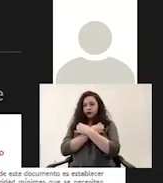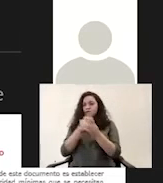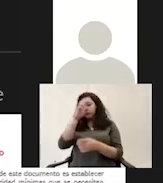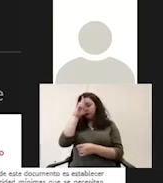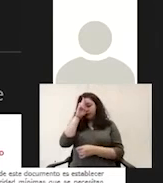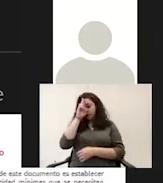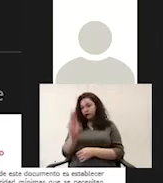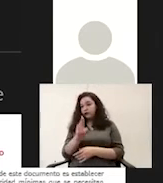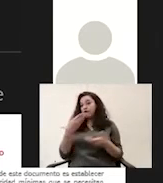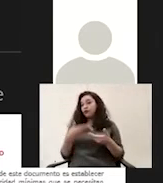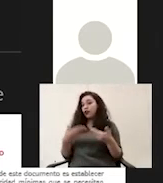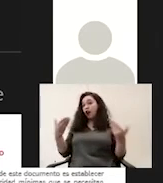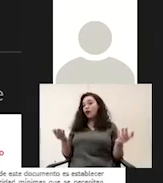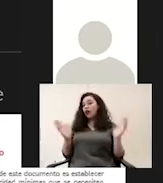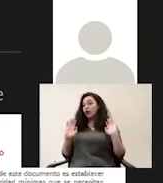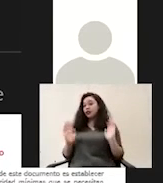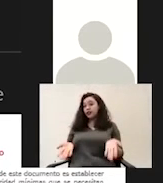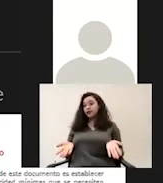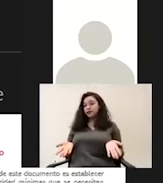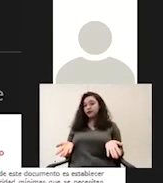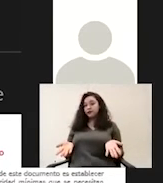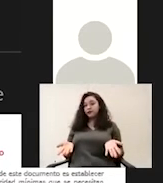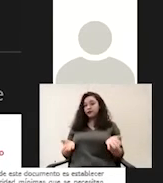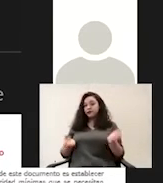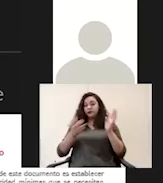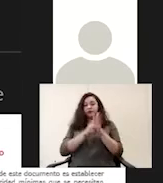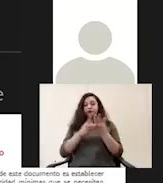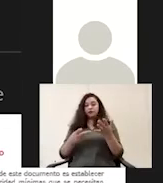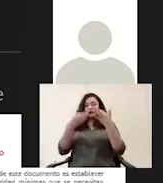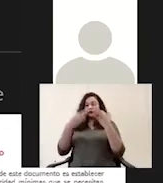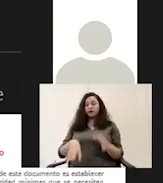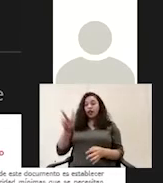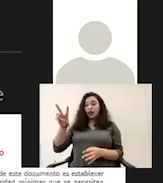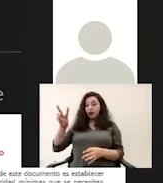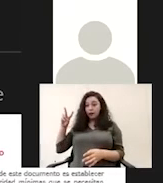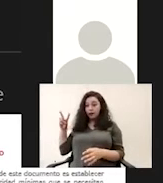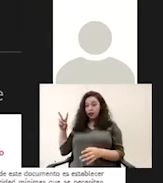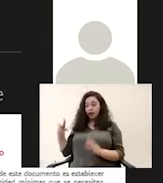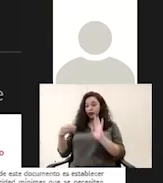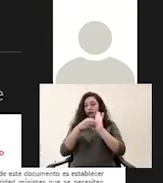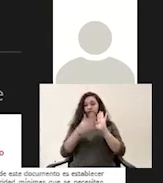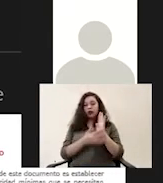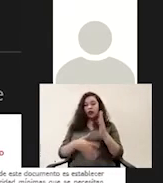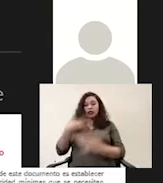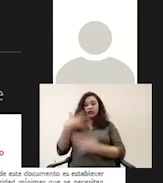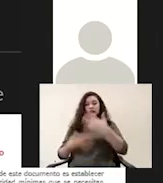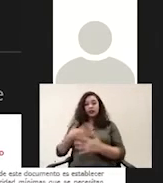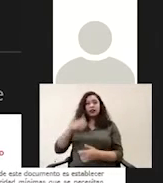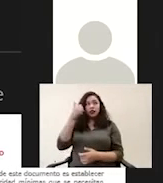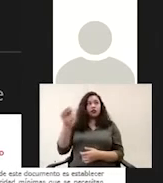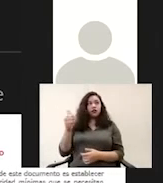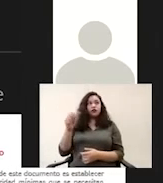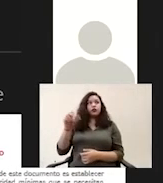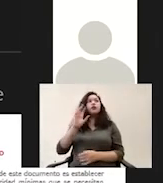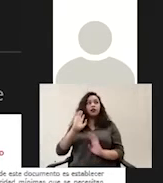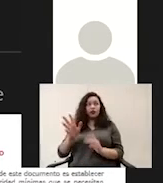día, pues, se publica en el Diario Oficial el día viernes 15 de octubre para ser